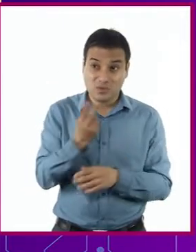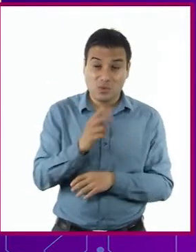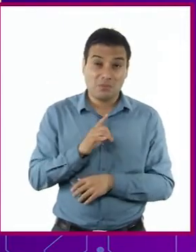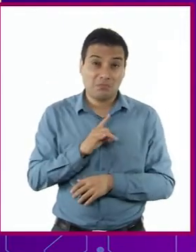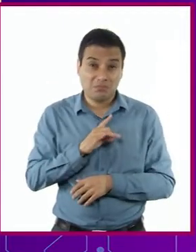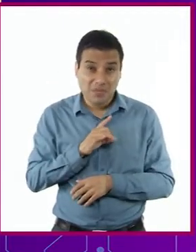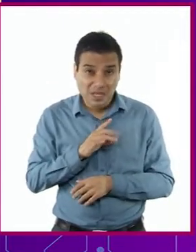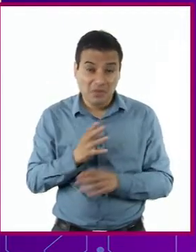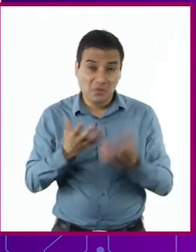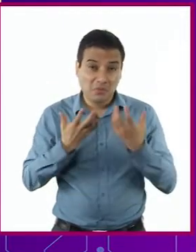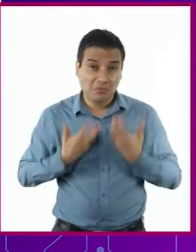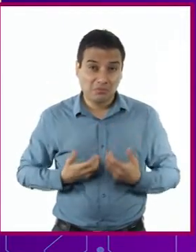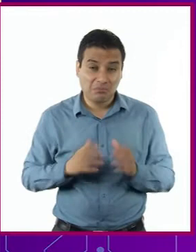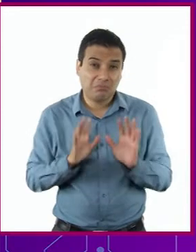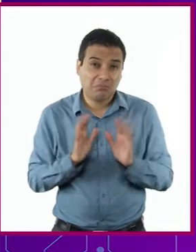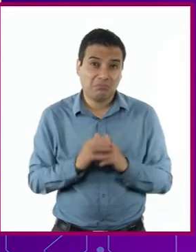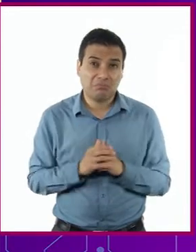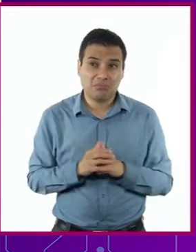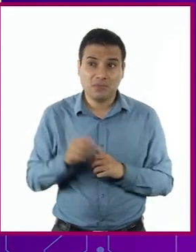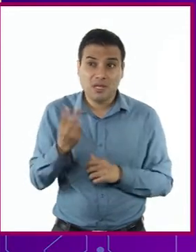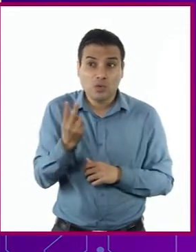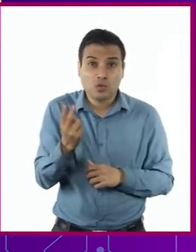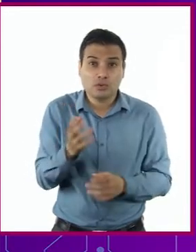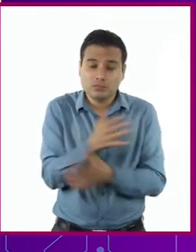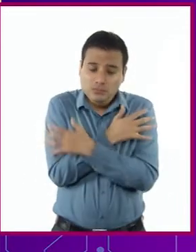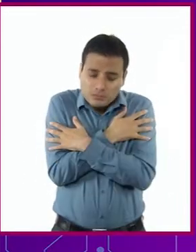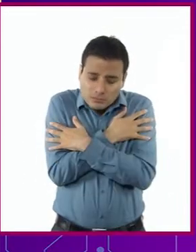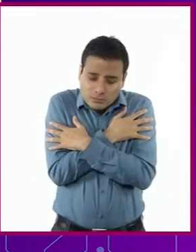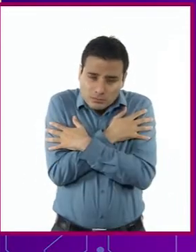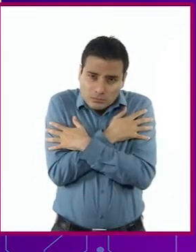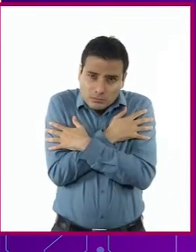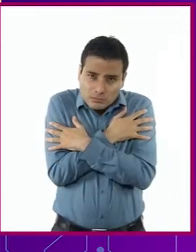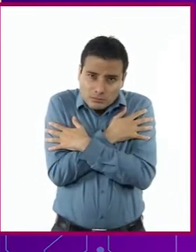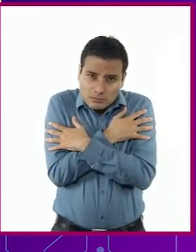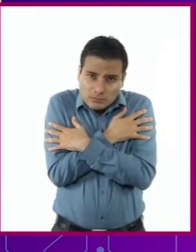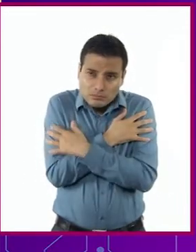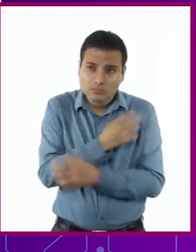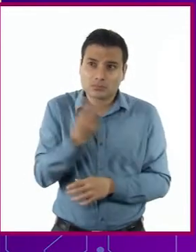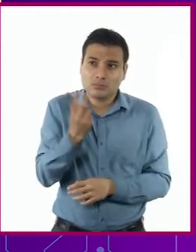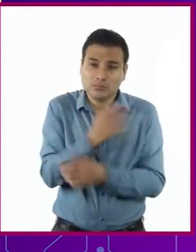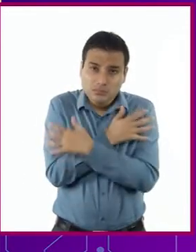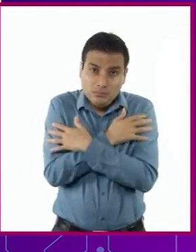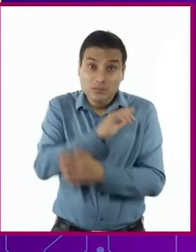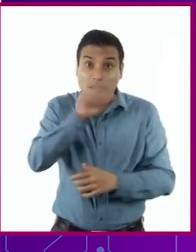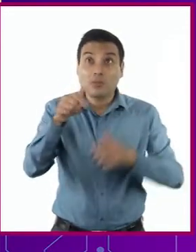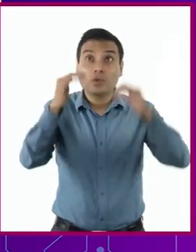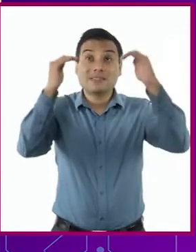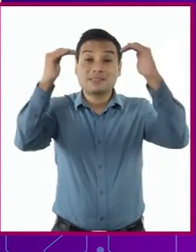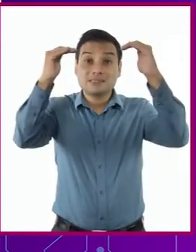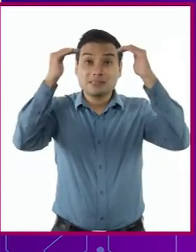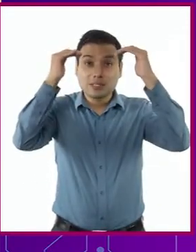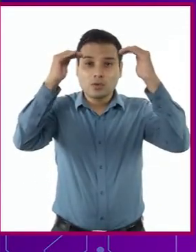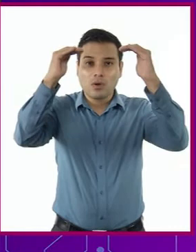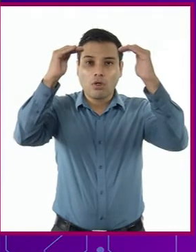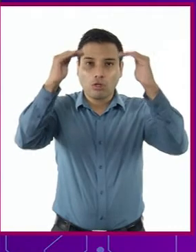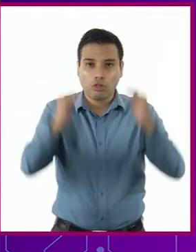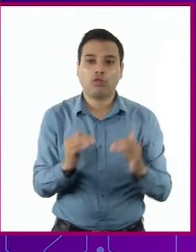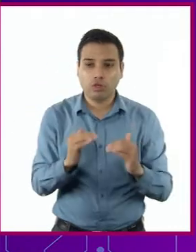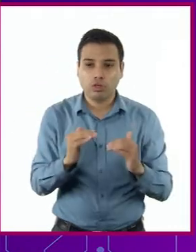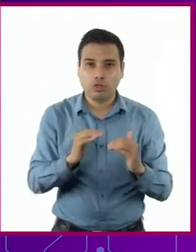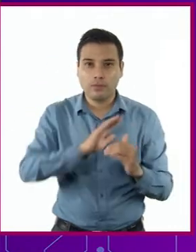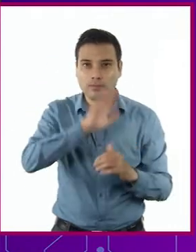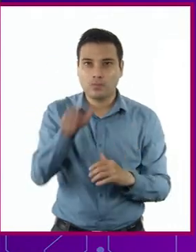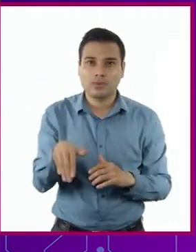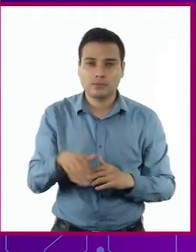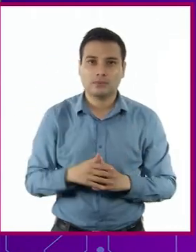el susto, lo que sea, se abrazaron. Pero ahí se quedaron, porque el techo se cayó y los